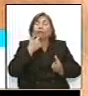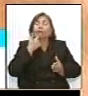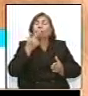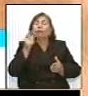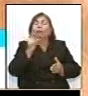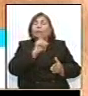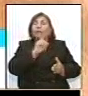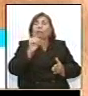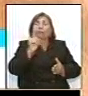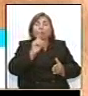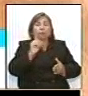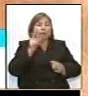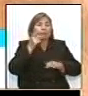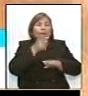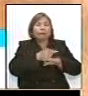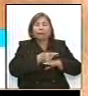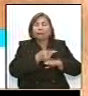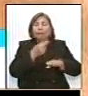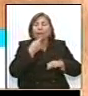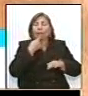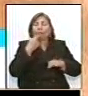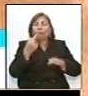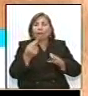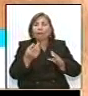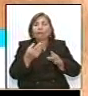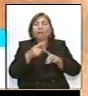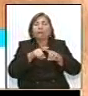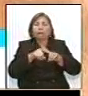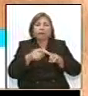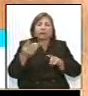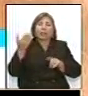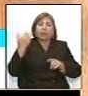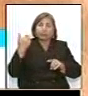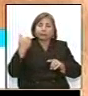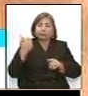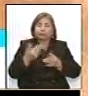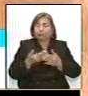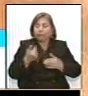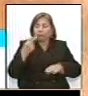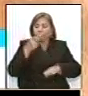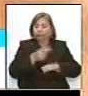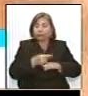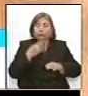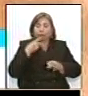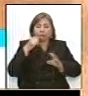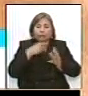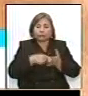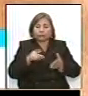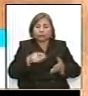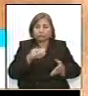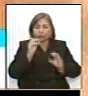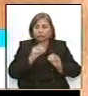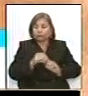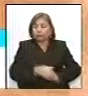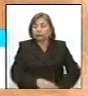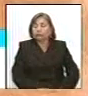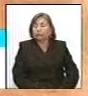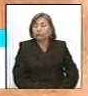no lo había hecho por la denuncia, sino que independientemente de la denuncia o mucho antes de la denuncia, ella había advertido el error y lo había corregido.